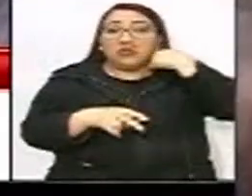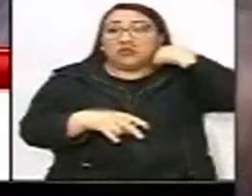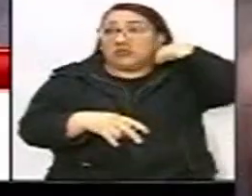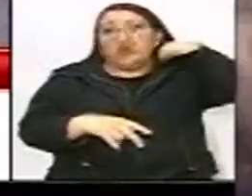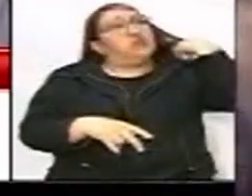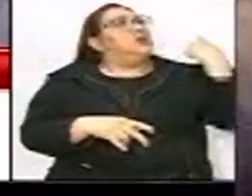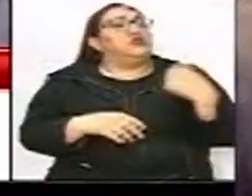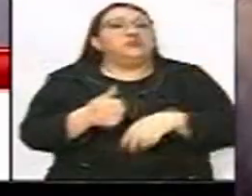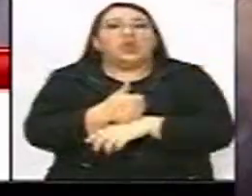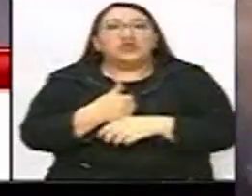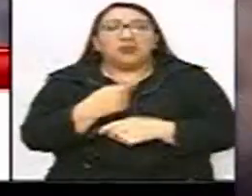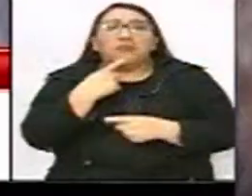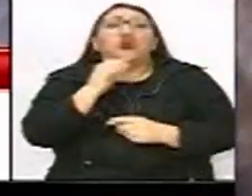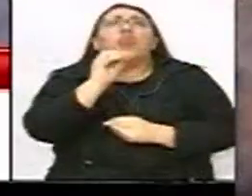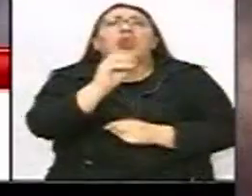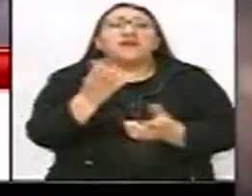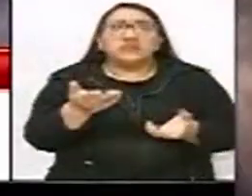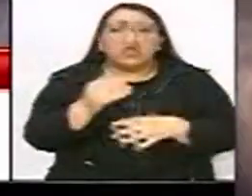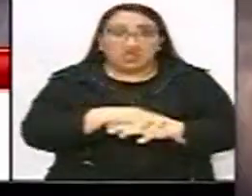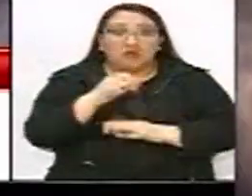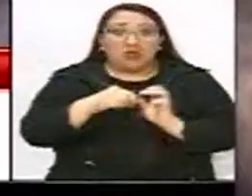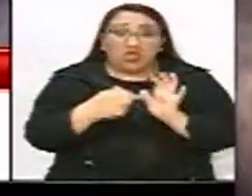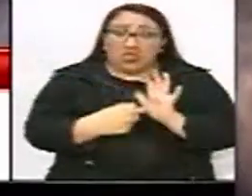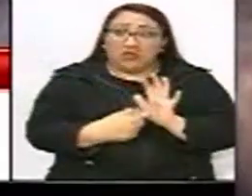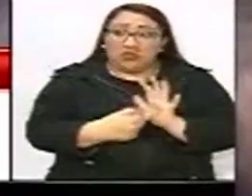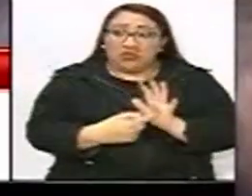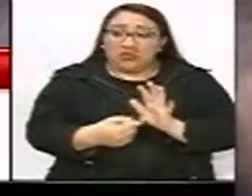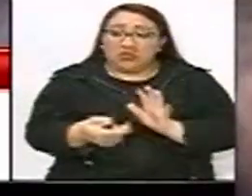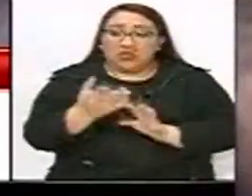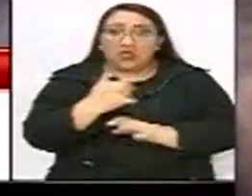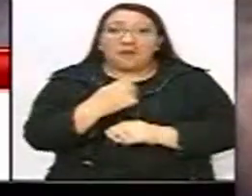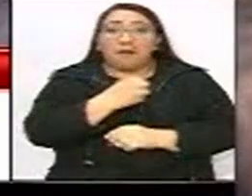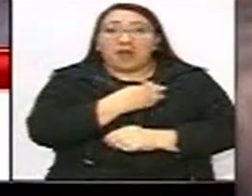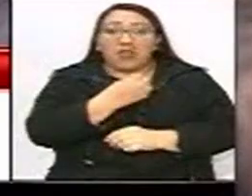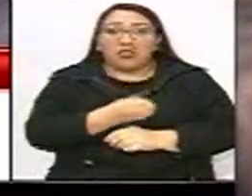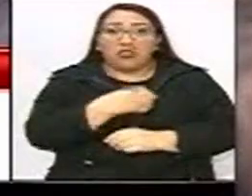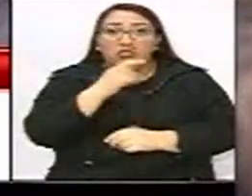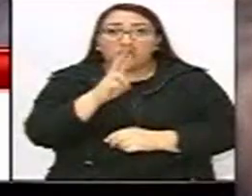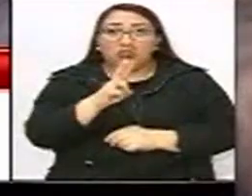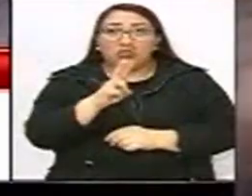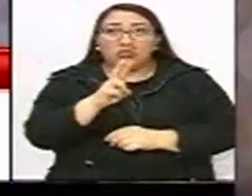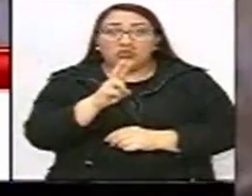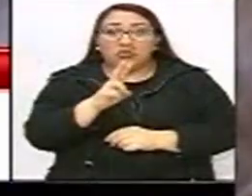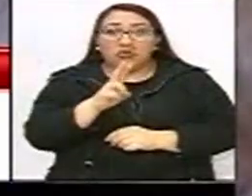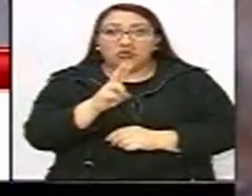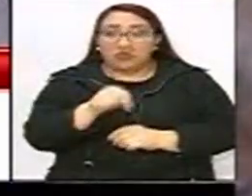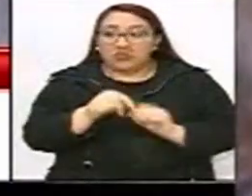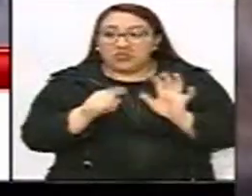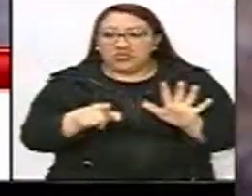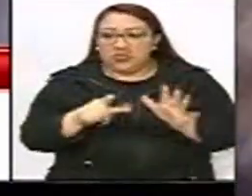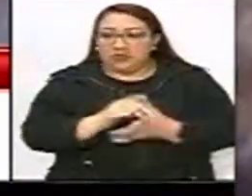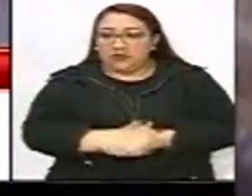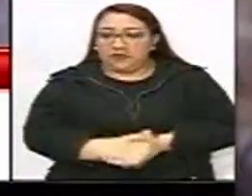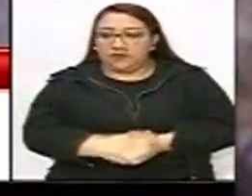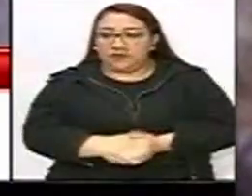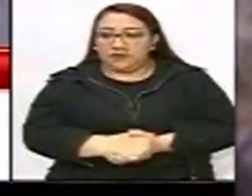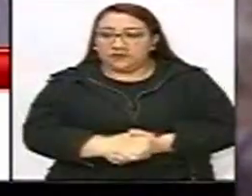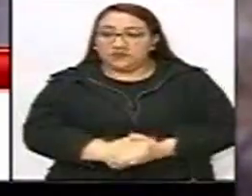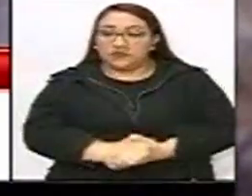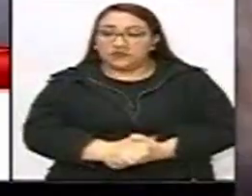han pasado la voz de que este proyecto existe desde mayo del 17. Aquí